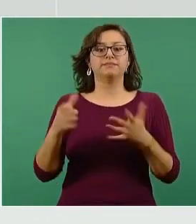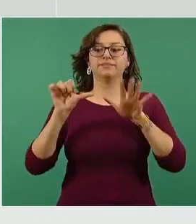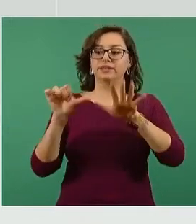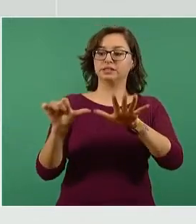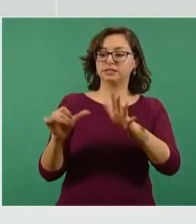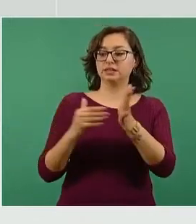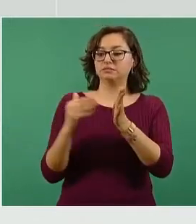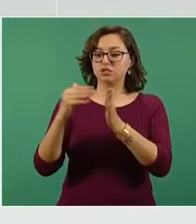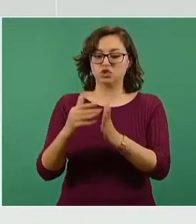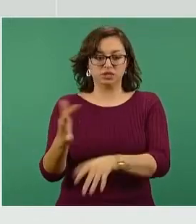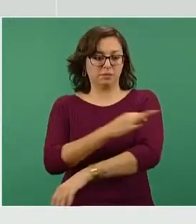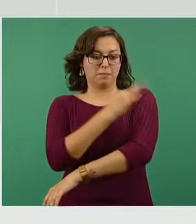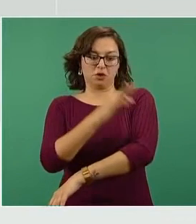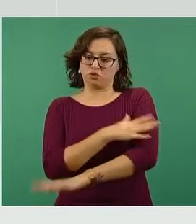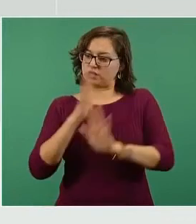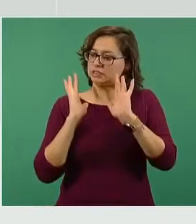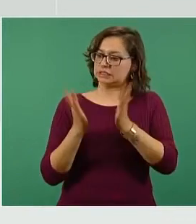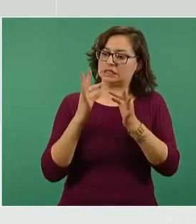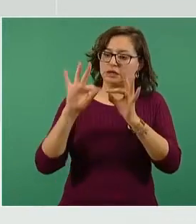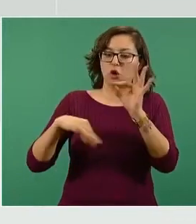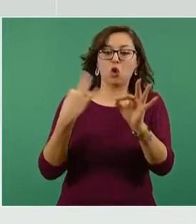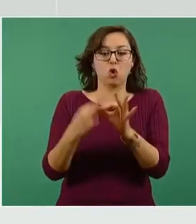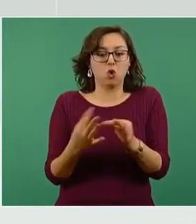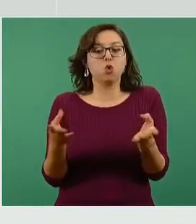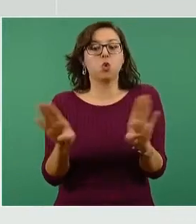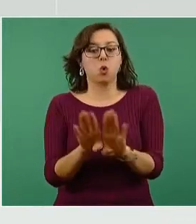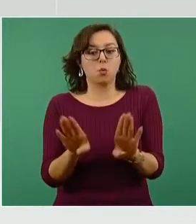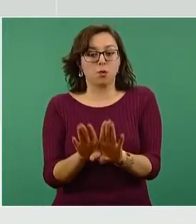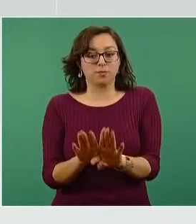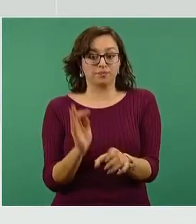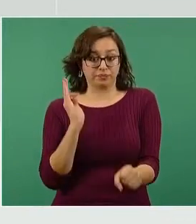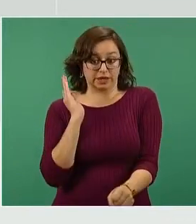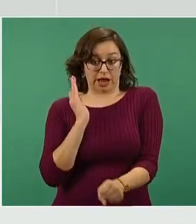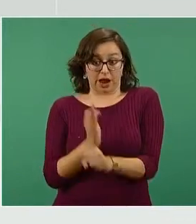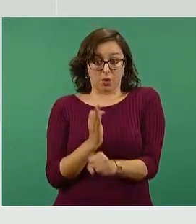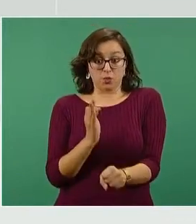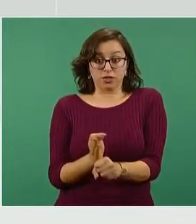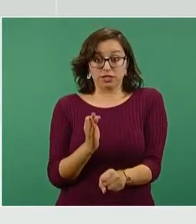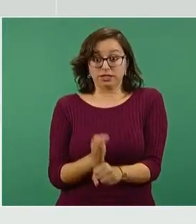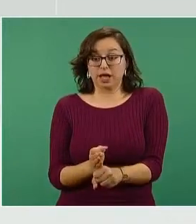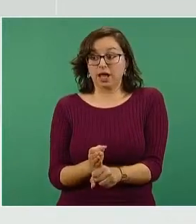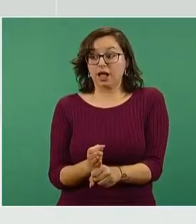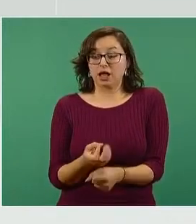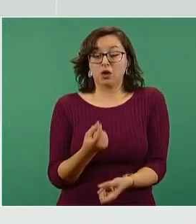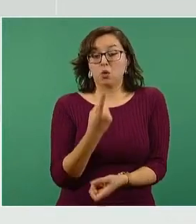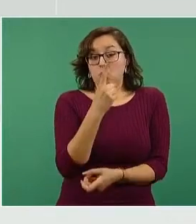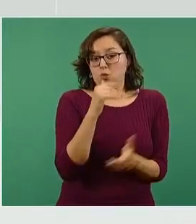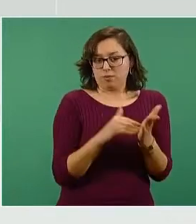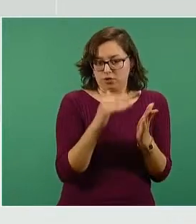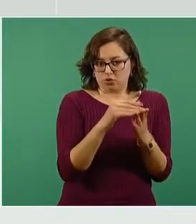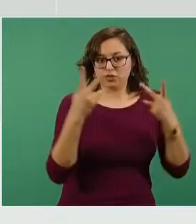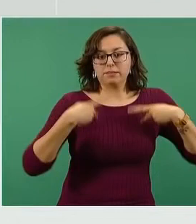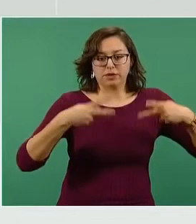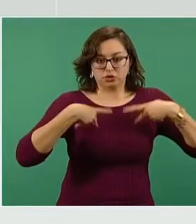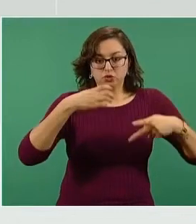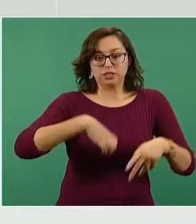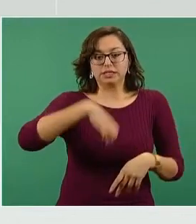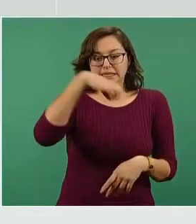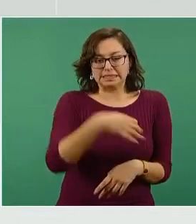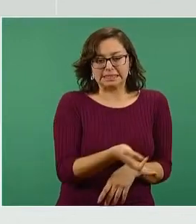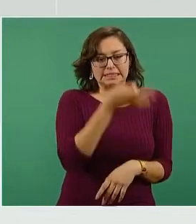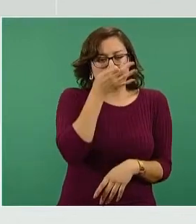adultos mayores, tomando en cuenta que pues hasta este momento se tienen poco más de un millón de adultos mayores, casi